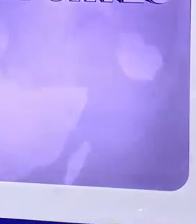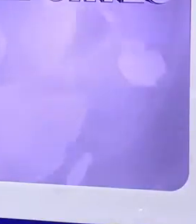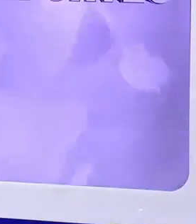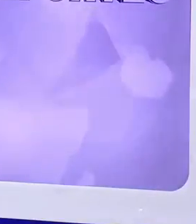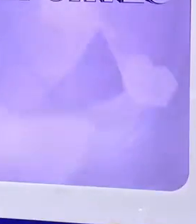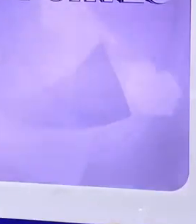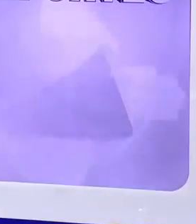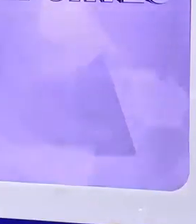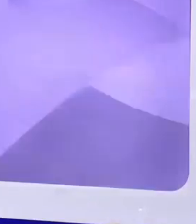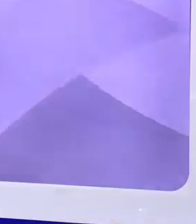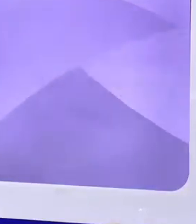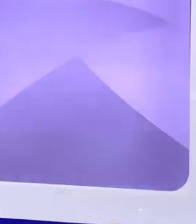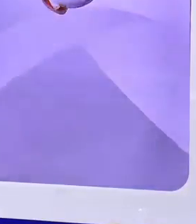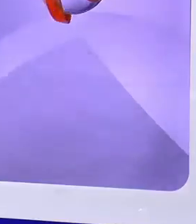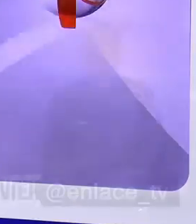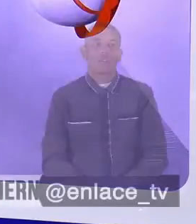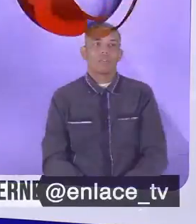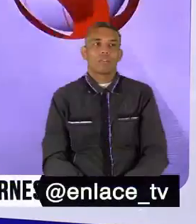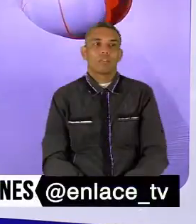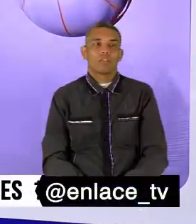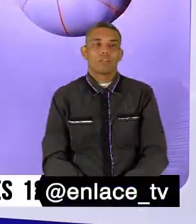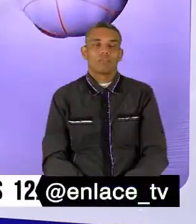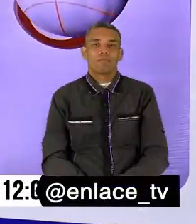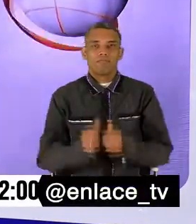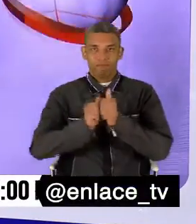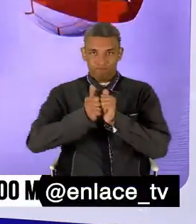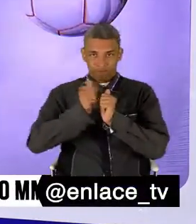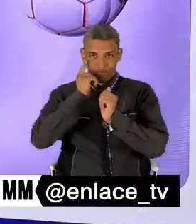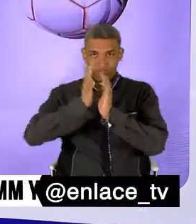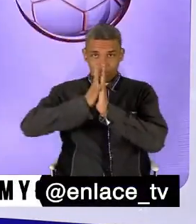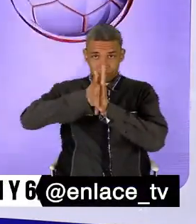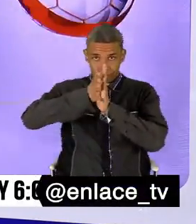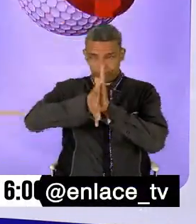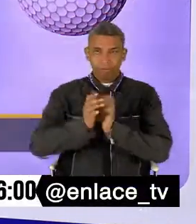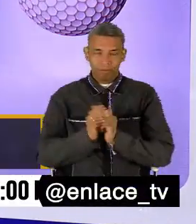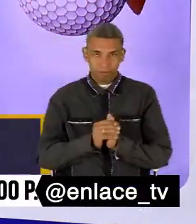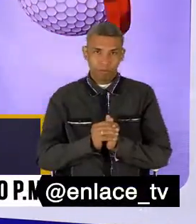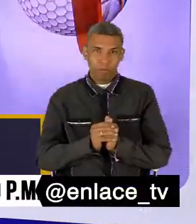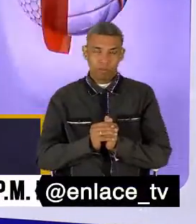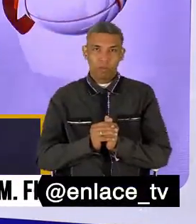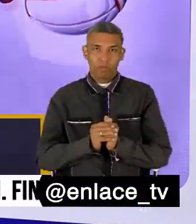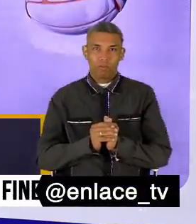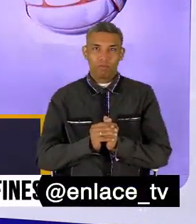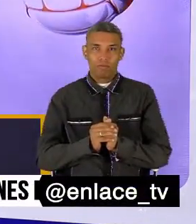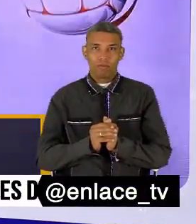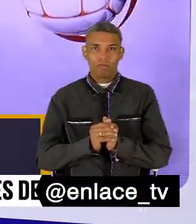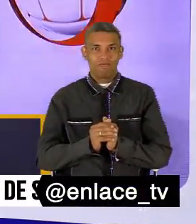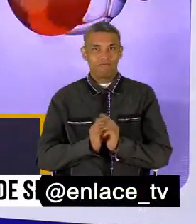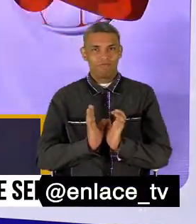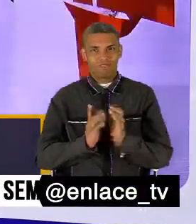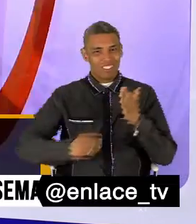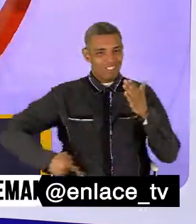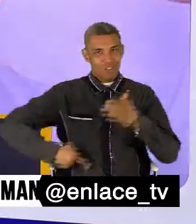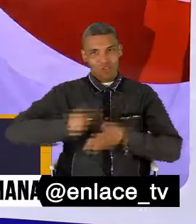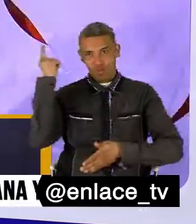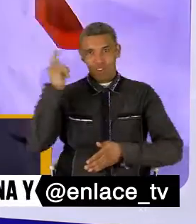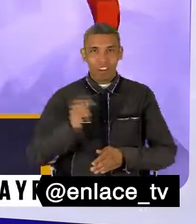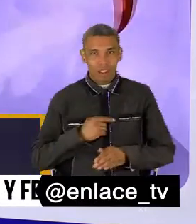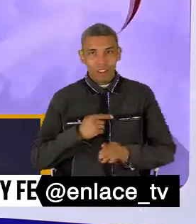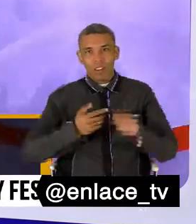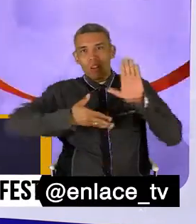Llega la información deportiva, enlace de noticias, pónganse cómodos, está la información. De inmediato hacemos contacto nuevamente con